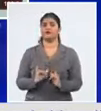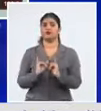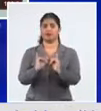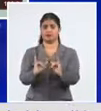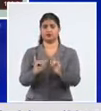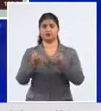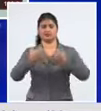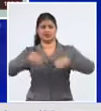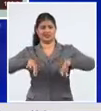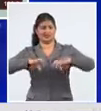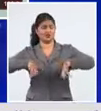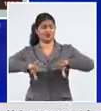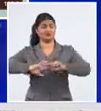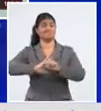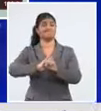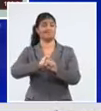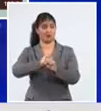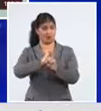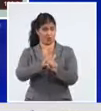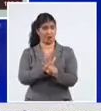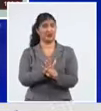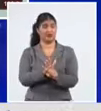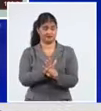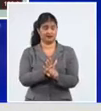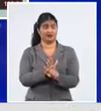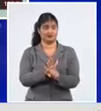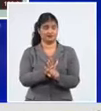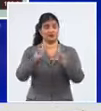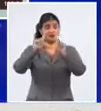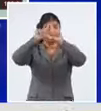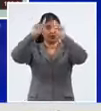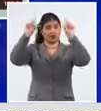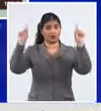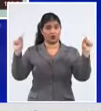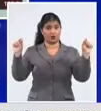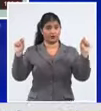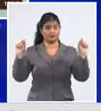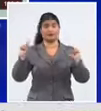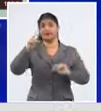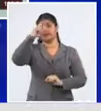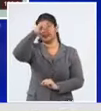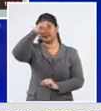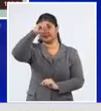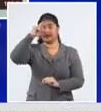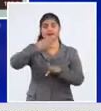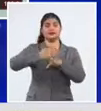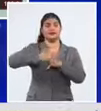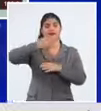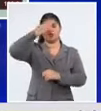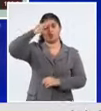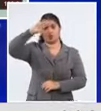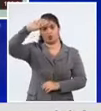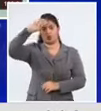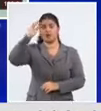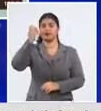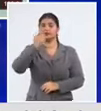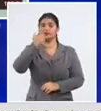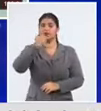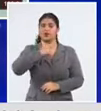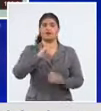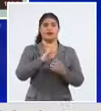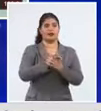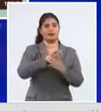complejidad que se están enfrentando. Le sigue Santiago de Cuba, Ciego de Ávila, Matanzas, Holguín, en